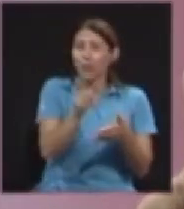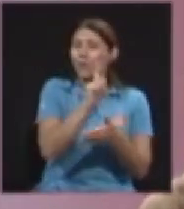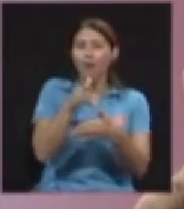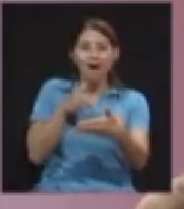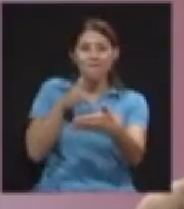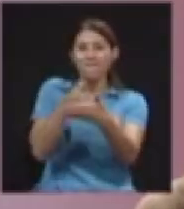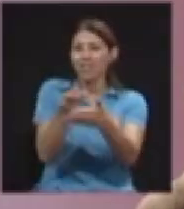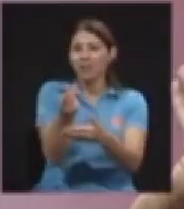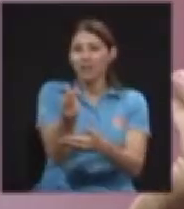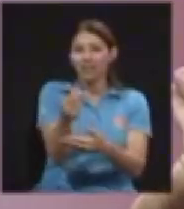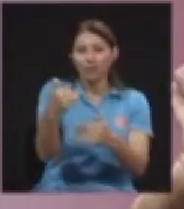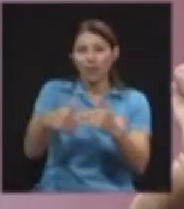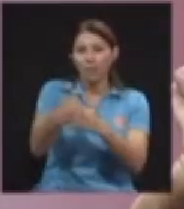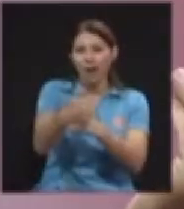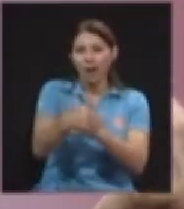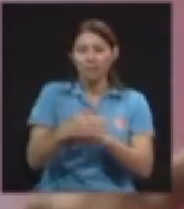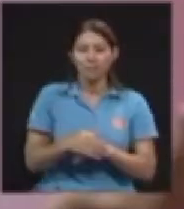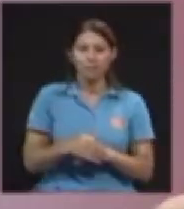ser viejo,